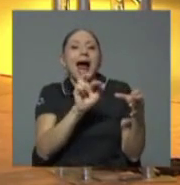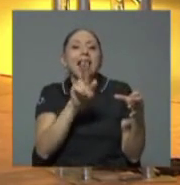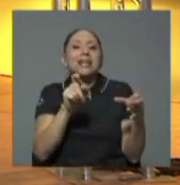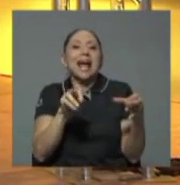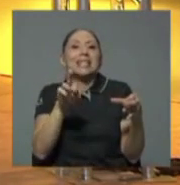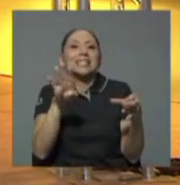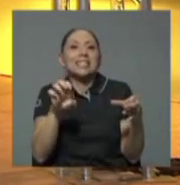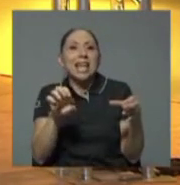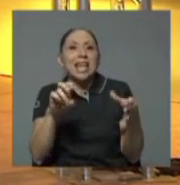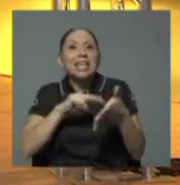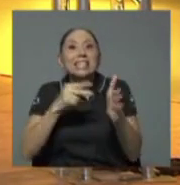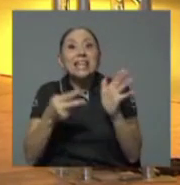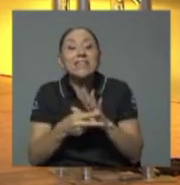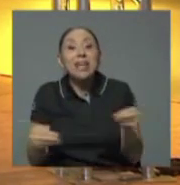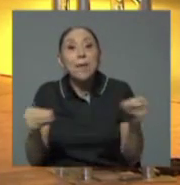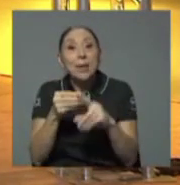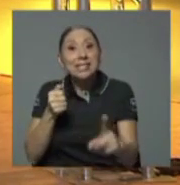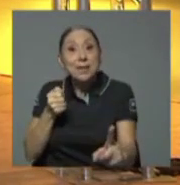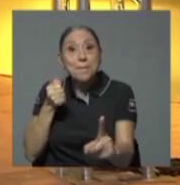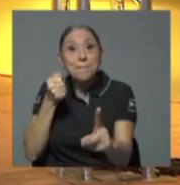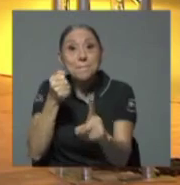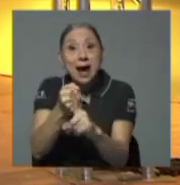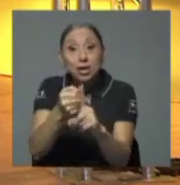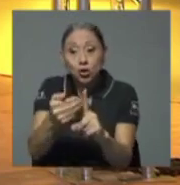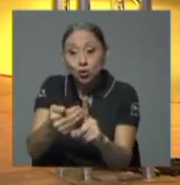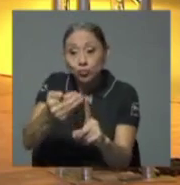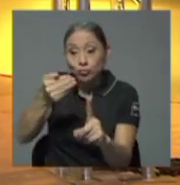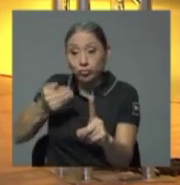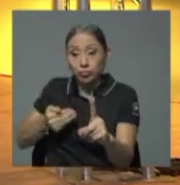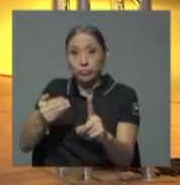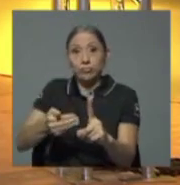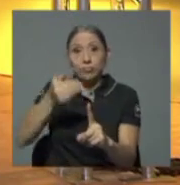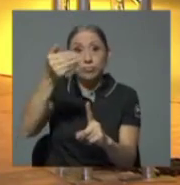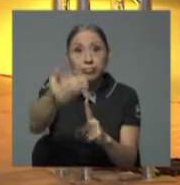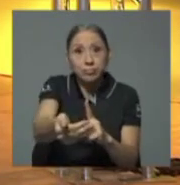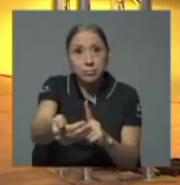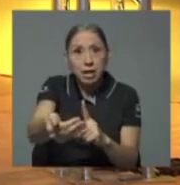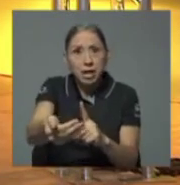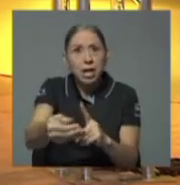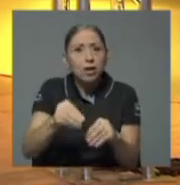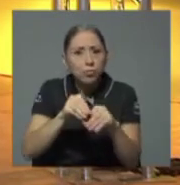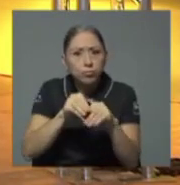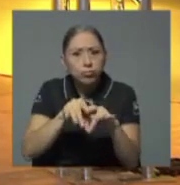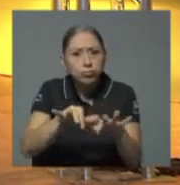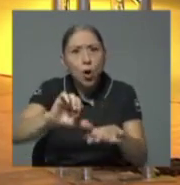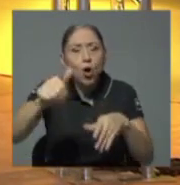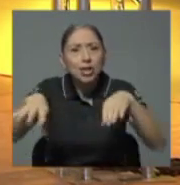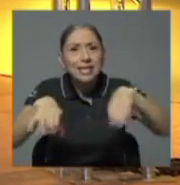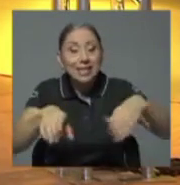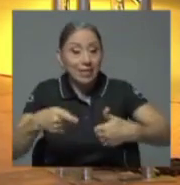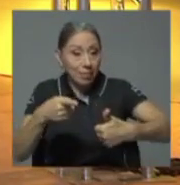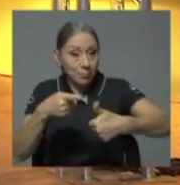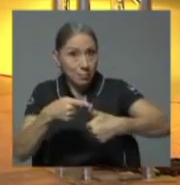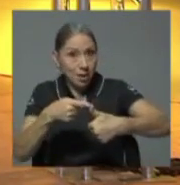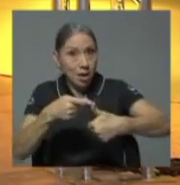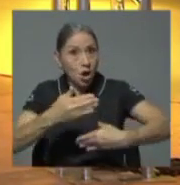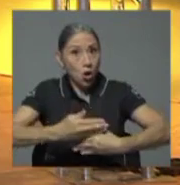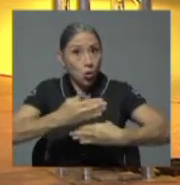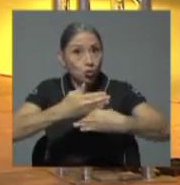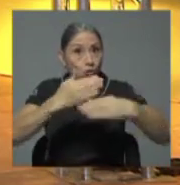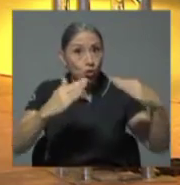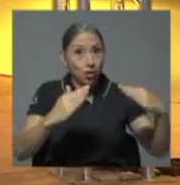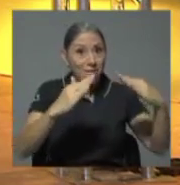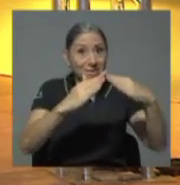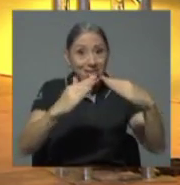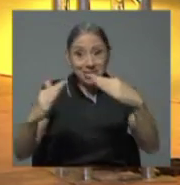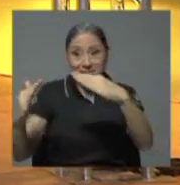hacia atrás en su cadena de valor sobre otras actividades. Y resulta que la vivienda, la construcción de vivienda,